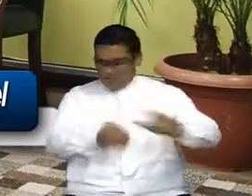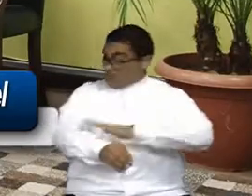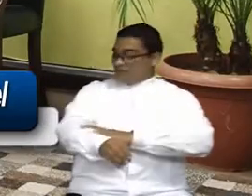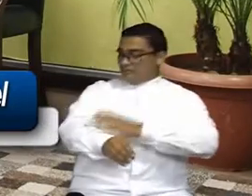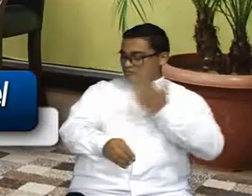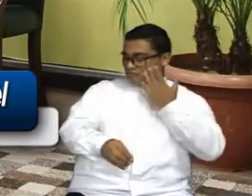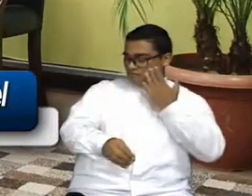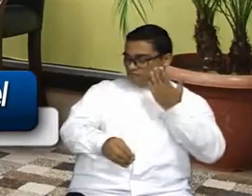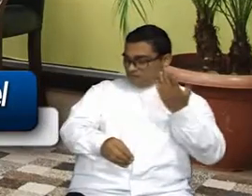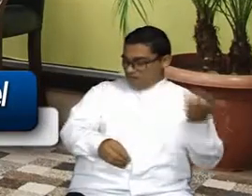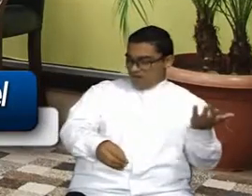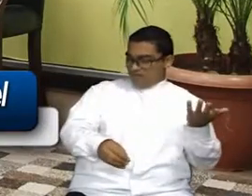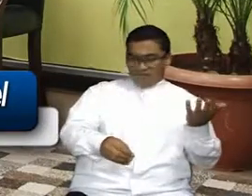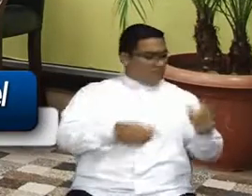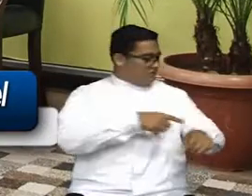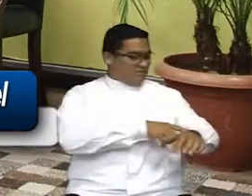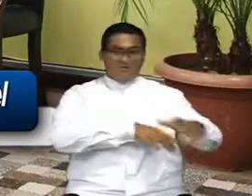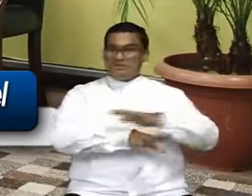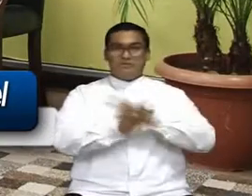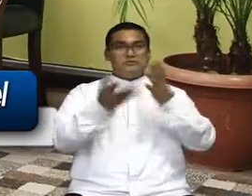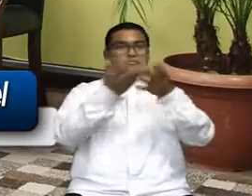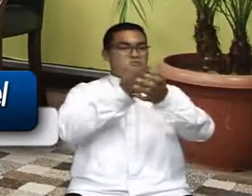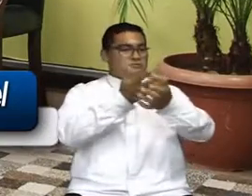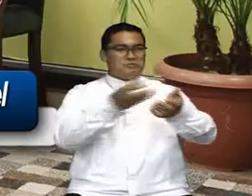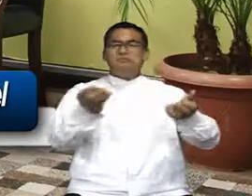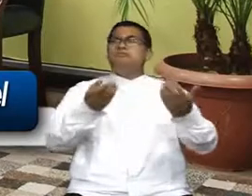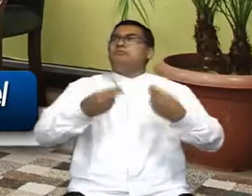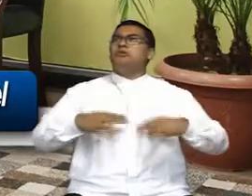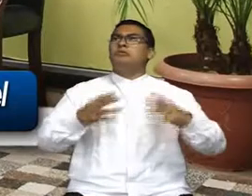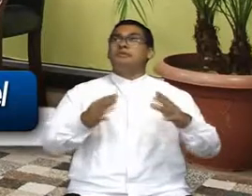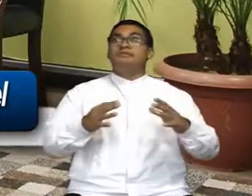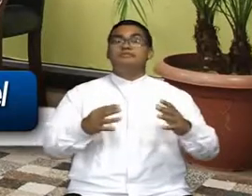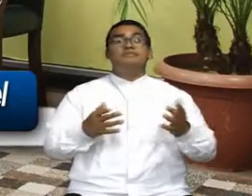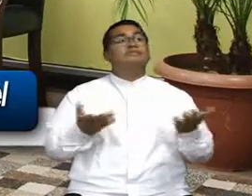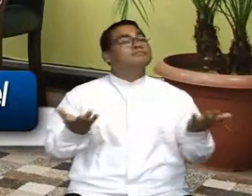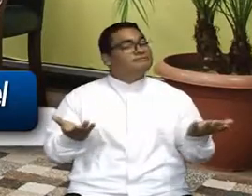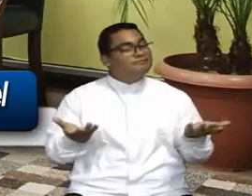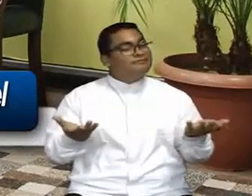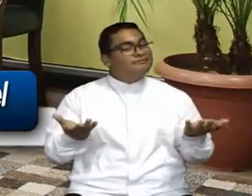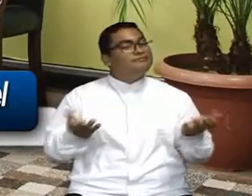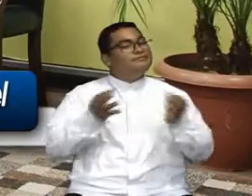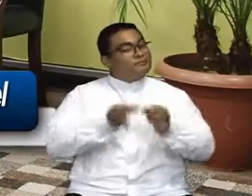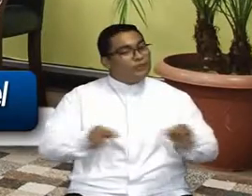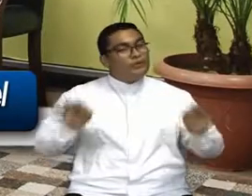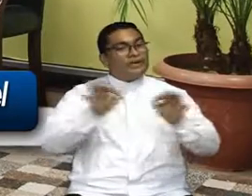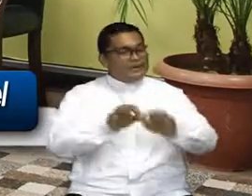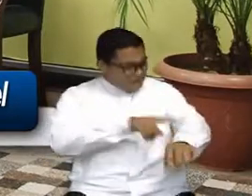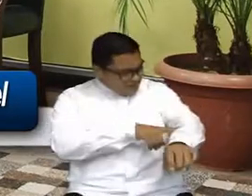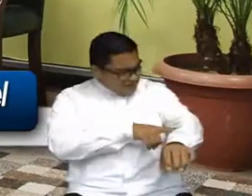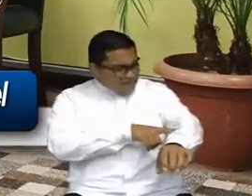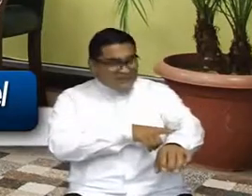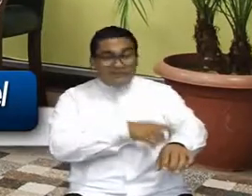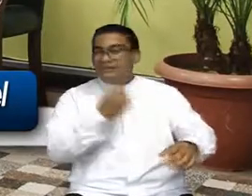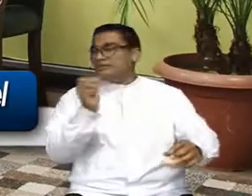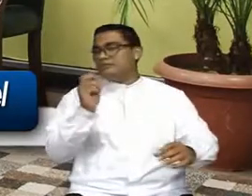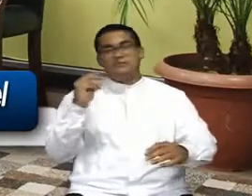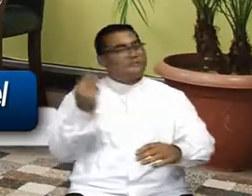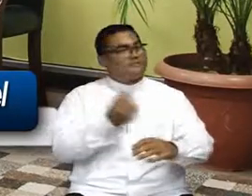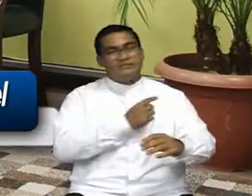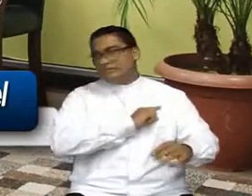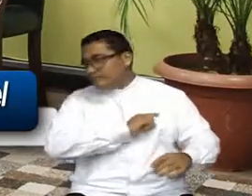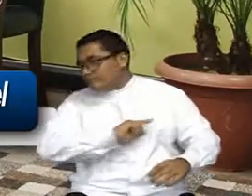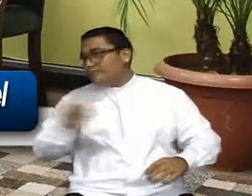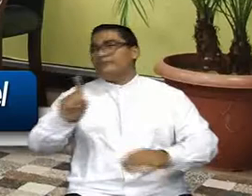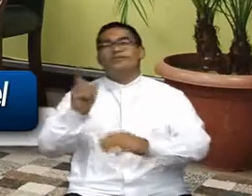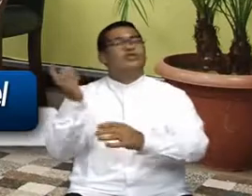asistencia médica, porque a veces los dejamos, no le damos importancia, sí, pasan desapercibidos, ¿verdad? Bueno, me aparece,